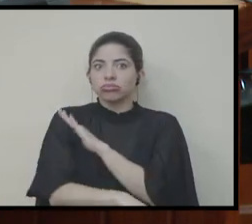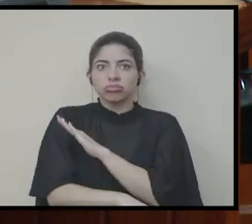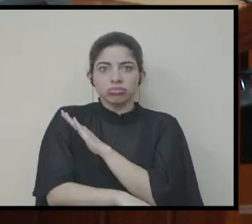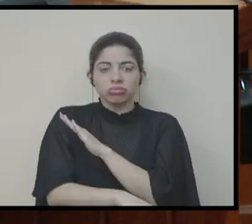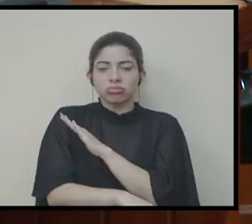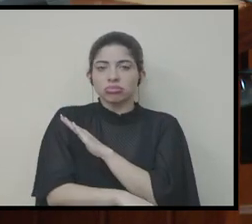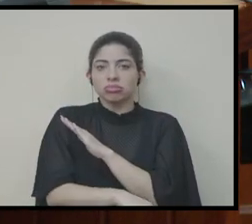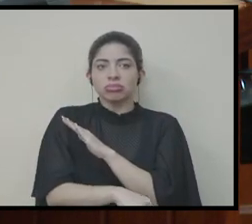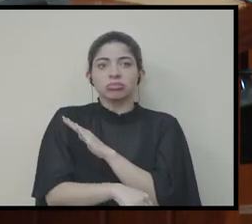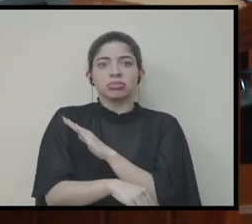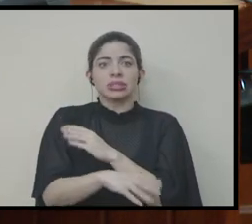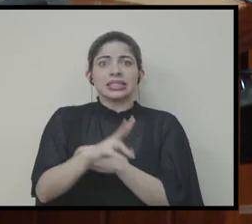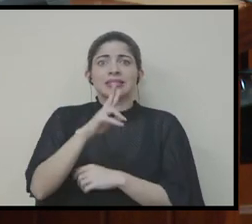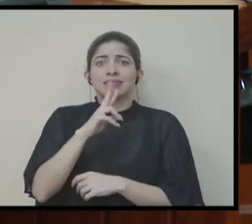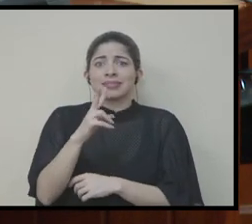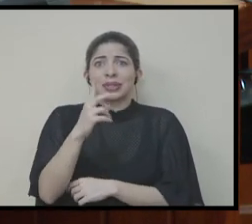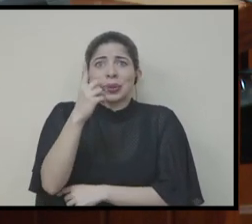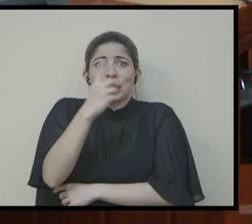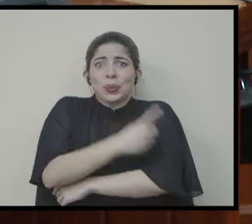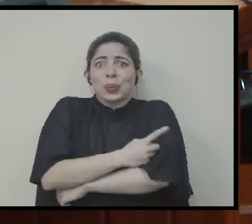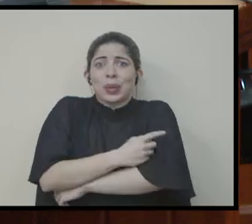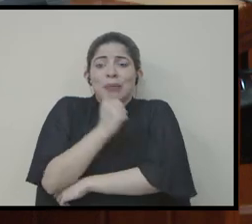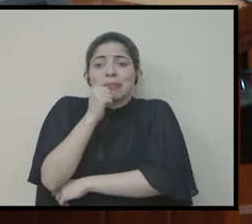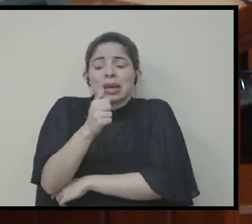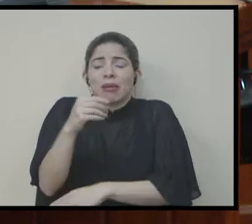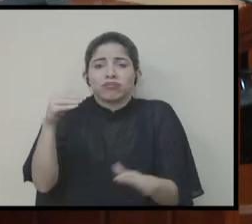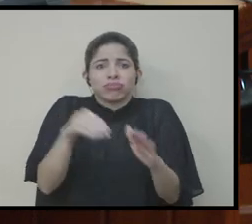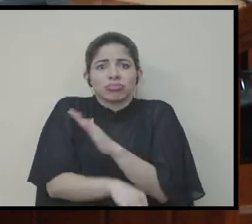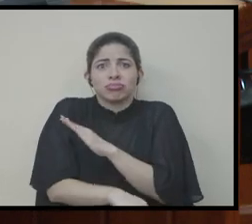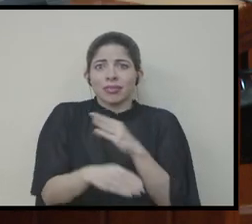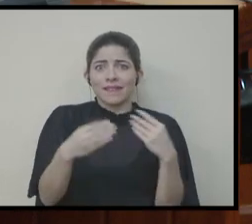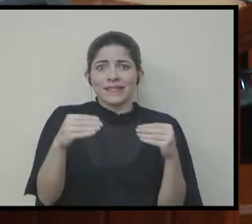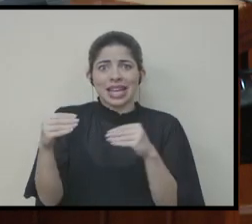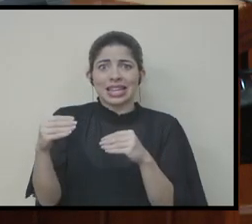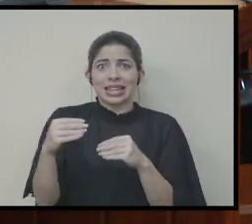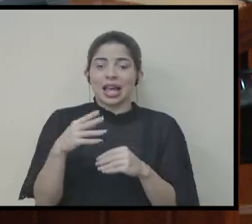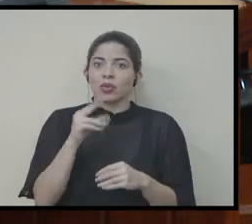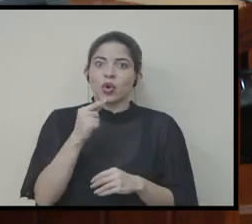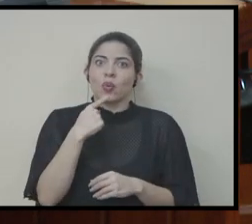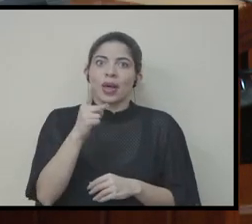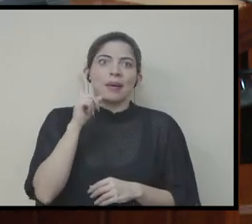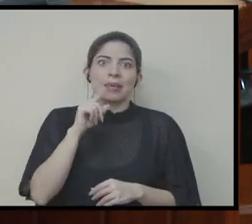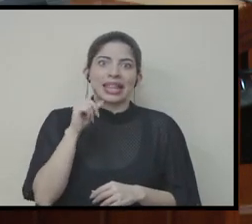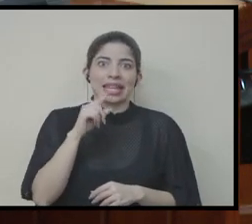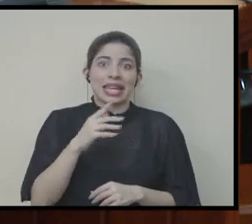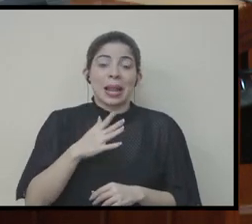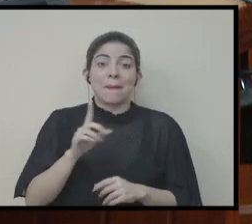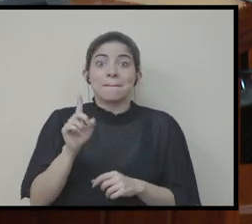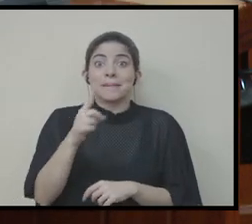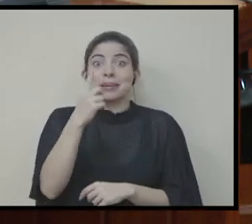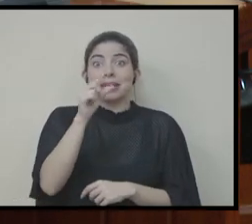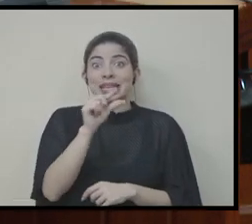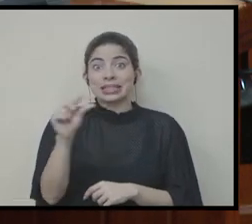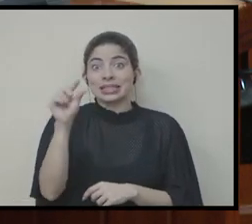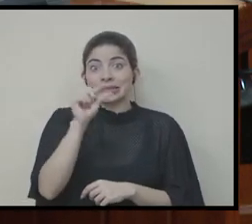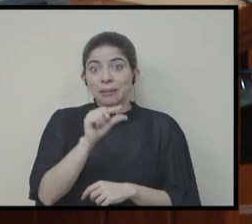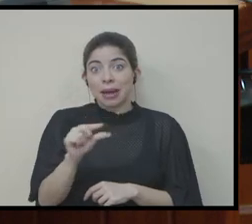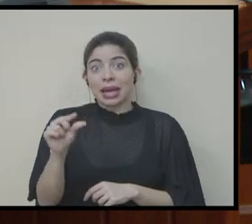suelo, de verdad, de un día para otro, y la verdad, no voy a mentir, las primeras